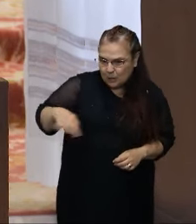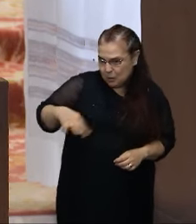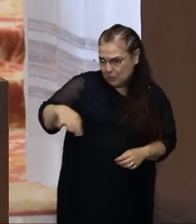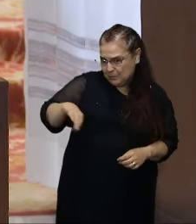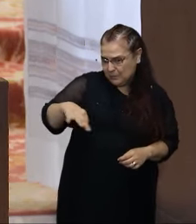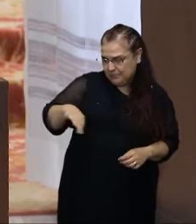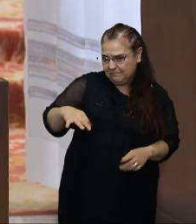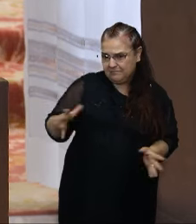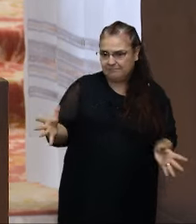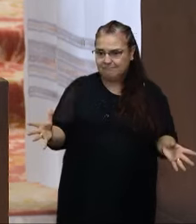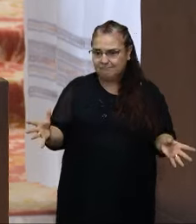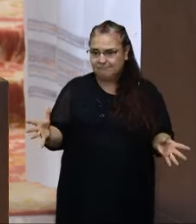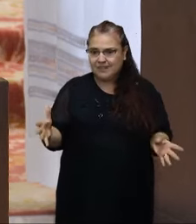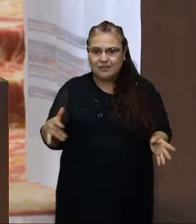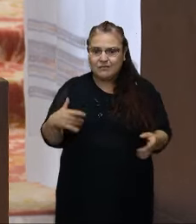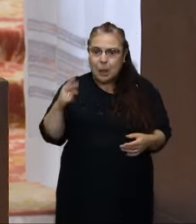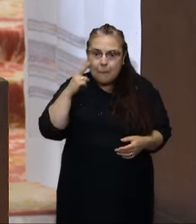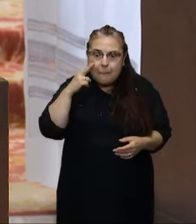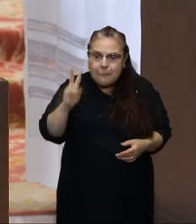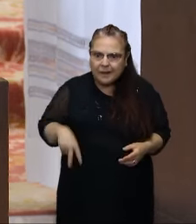una verdadera,